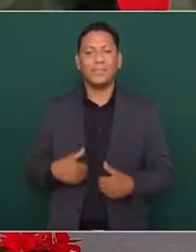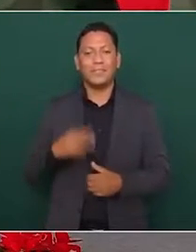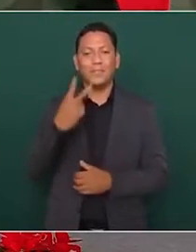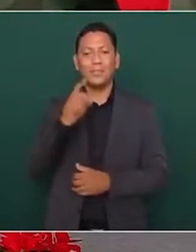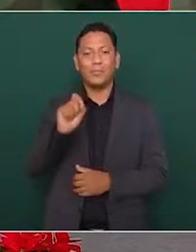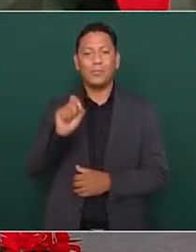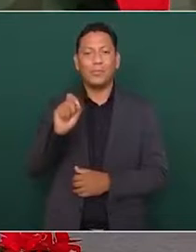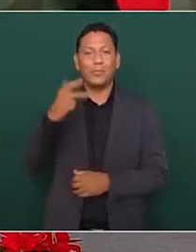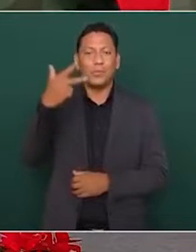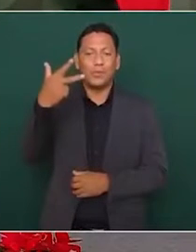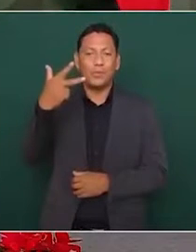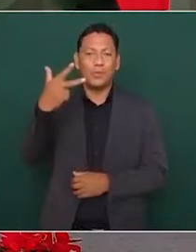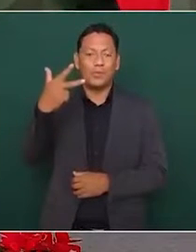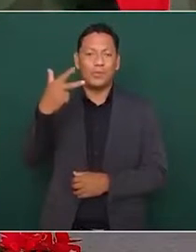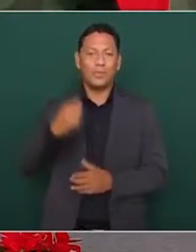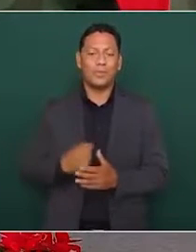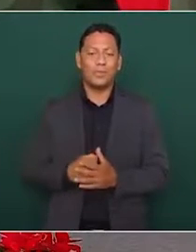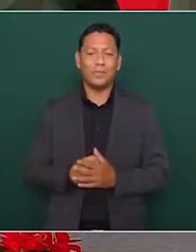2.8.